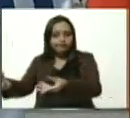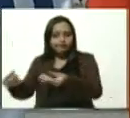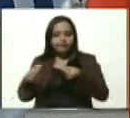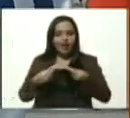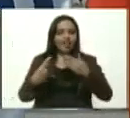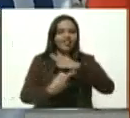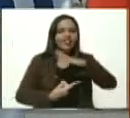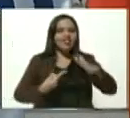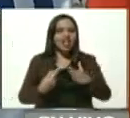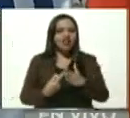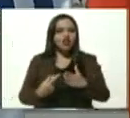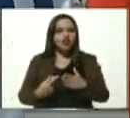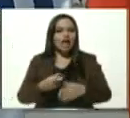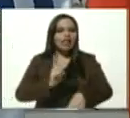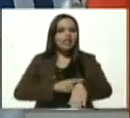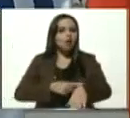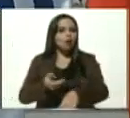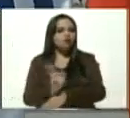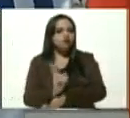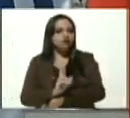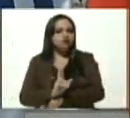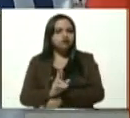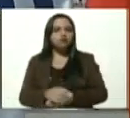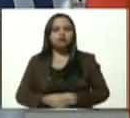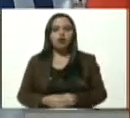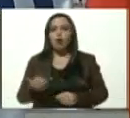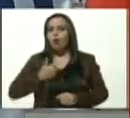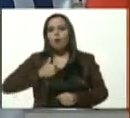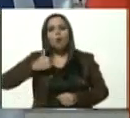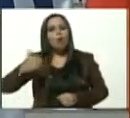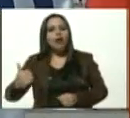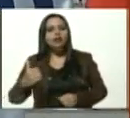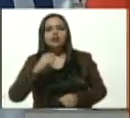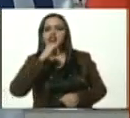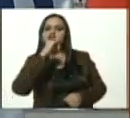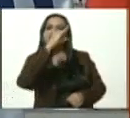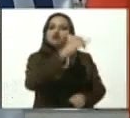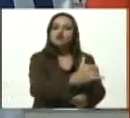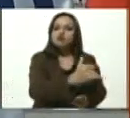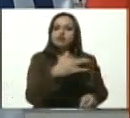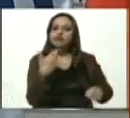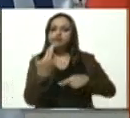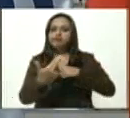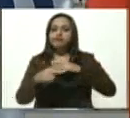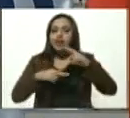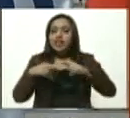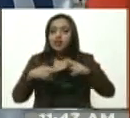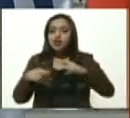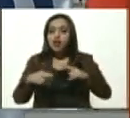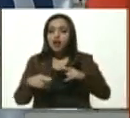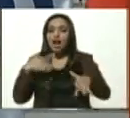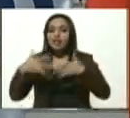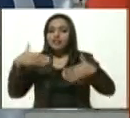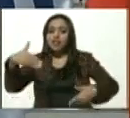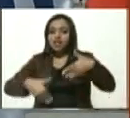tiempo real cualquier delito que esté relacionado con la actividad